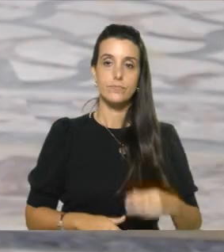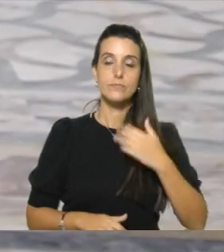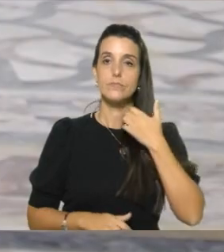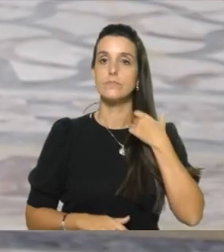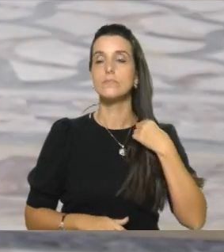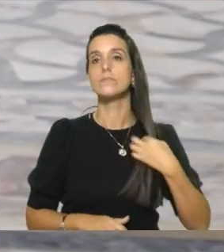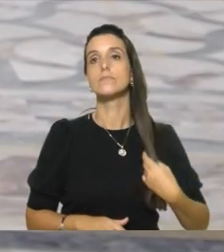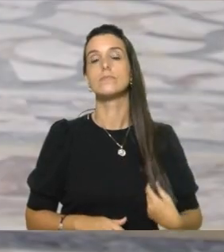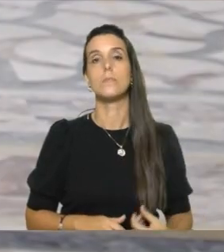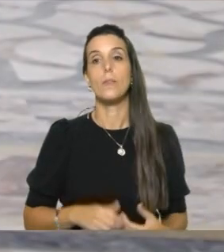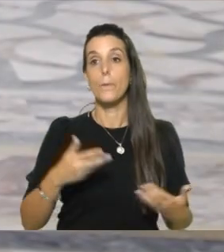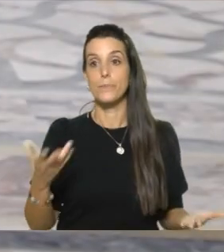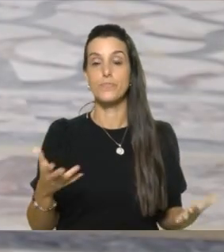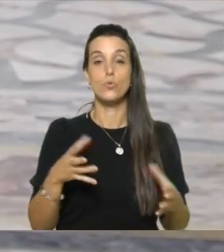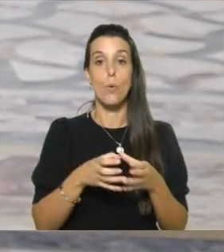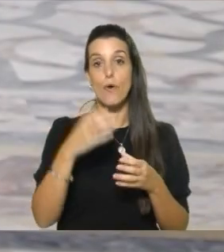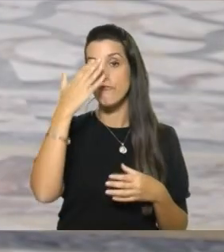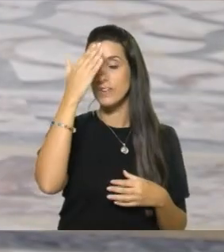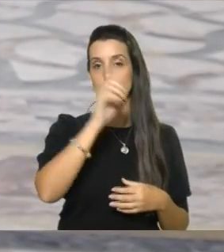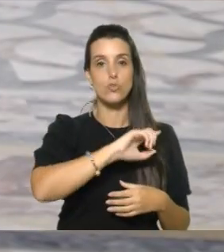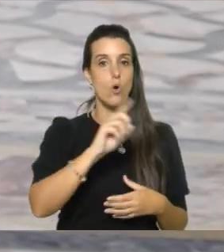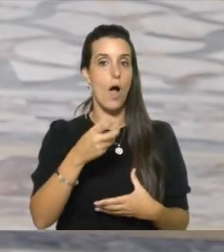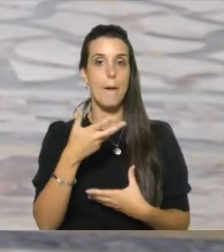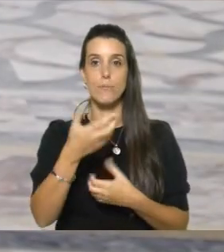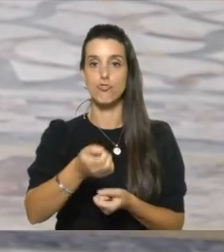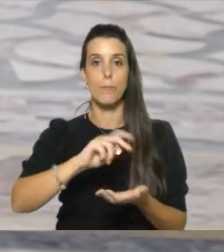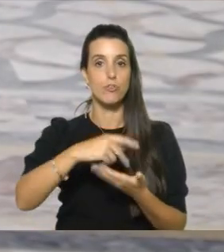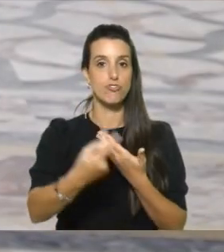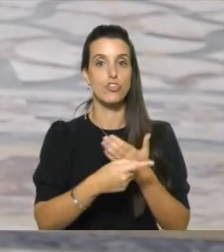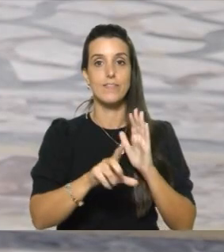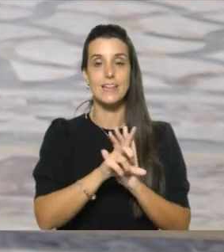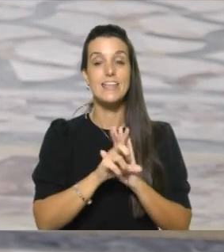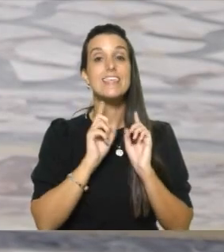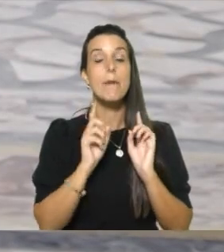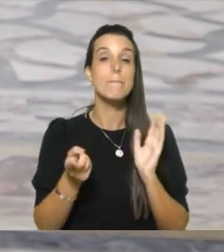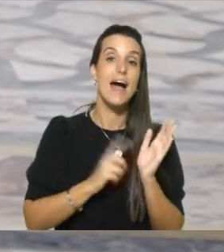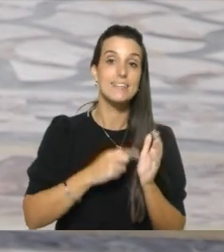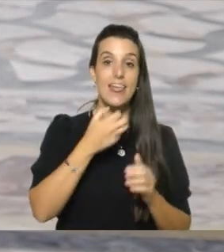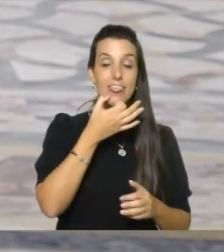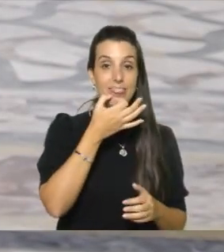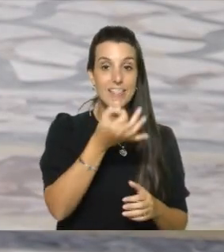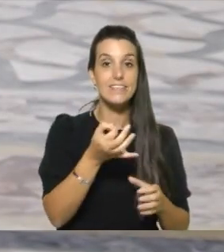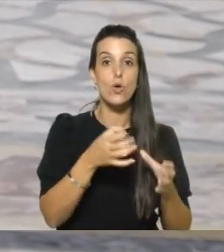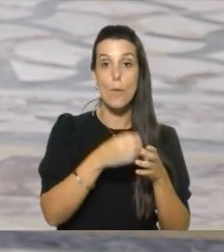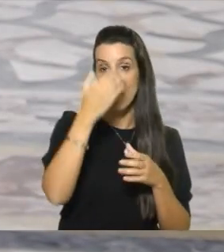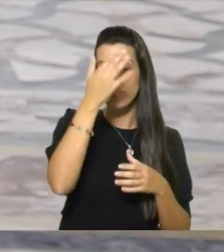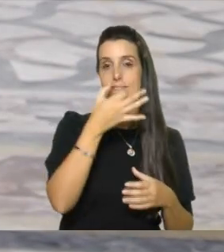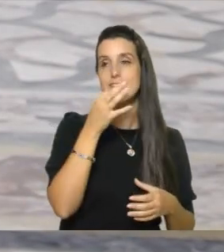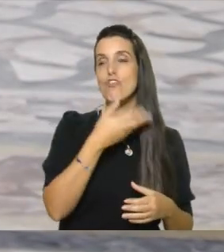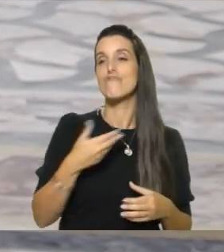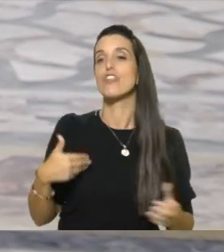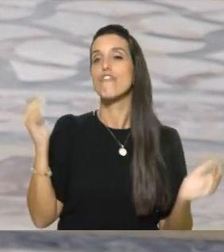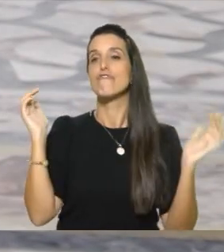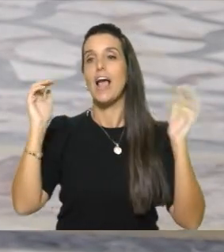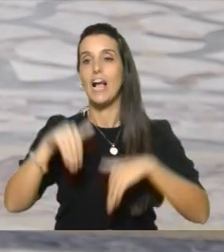implementarse bueno y el frente amplio no acompaña este proyecto de ley y además se señala desde la oposición que el gobierno ha fracasado